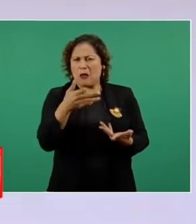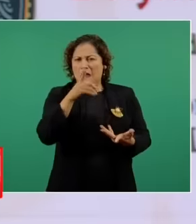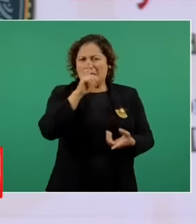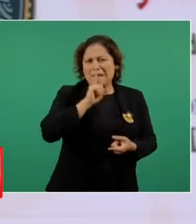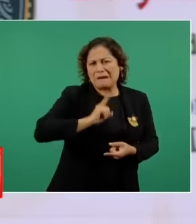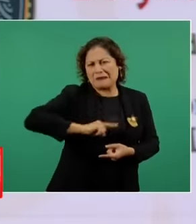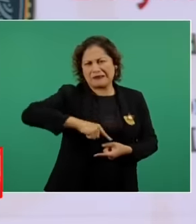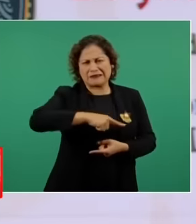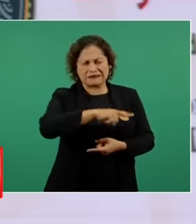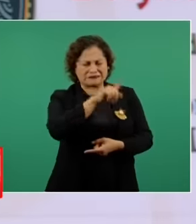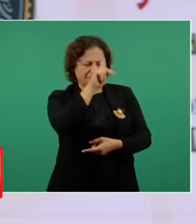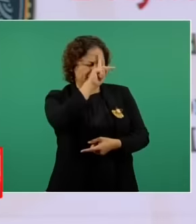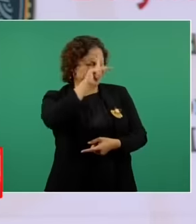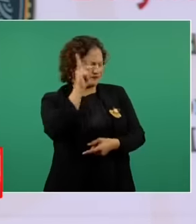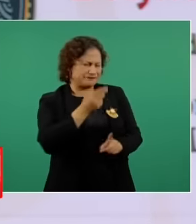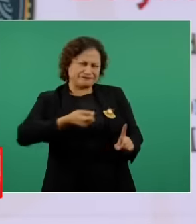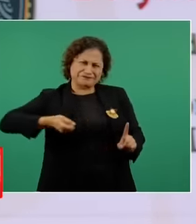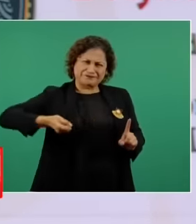malísimo,